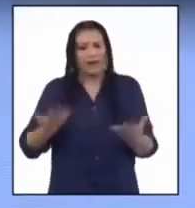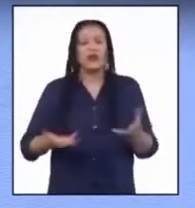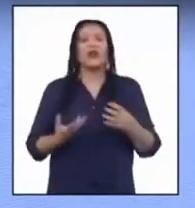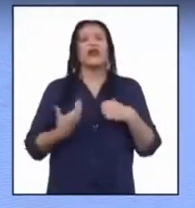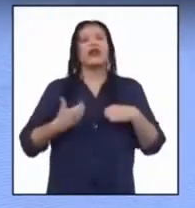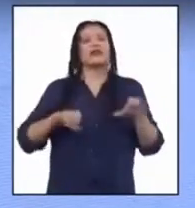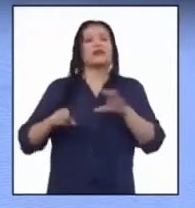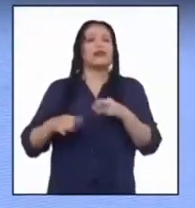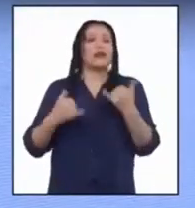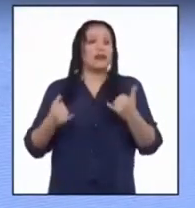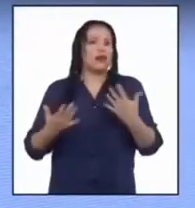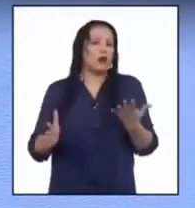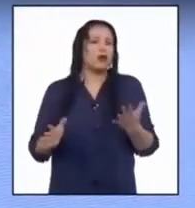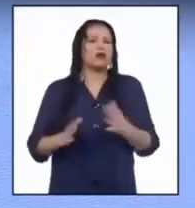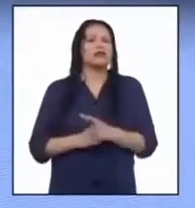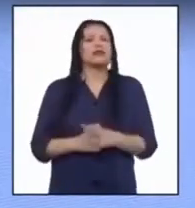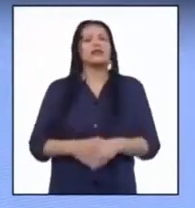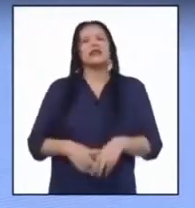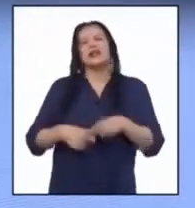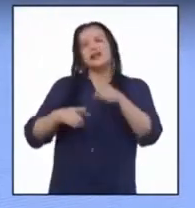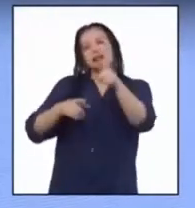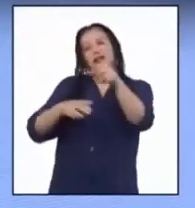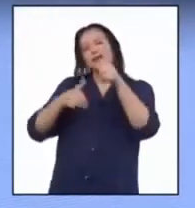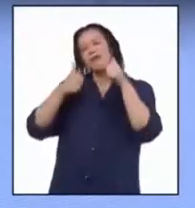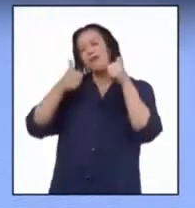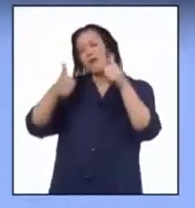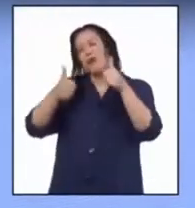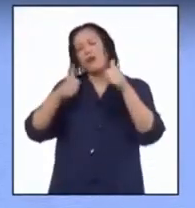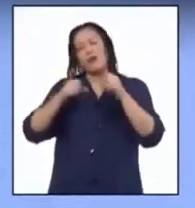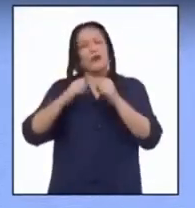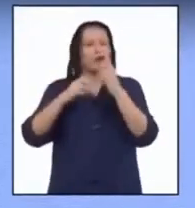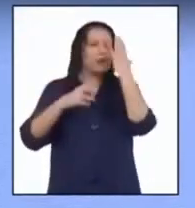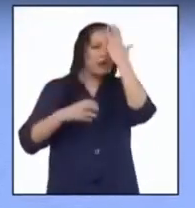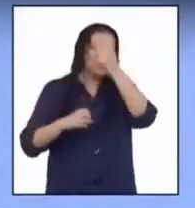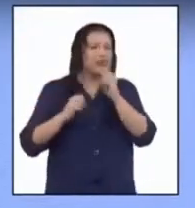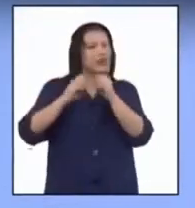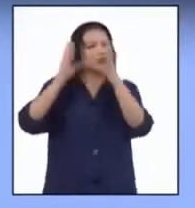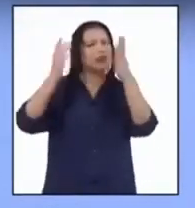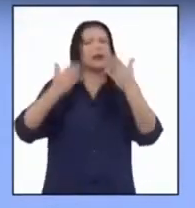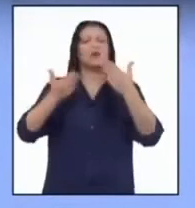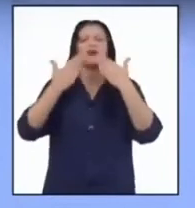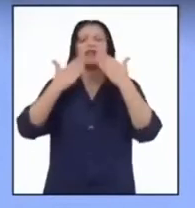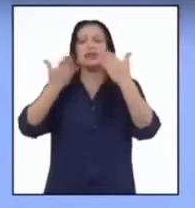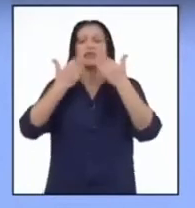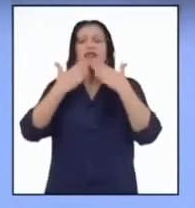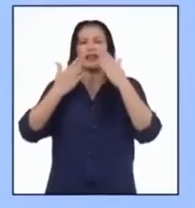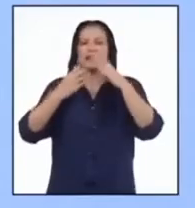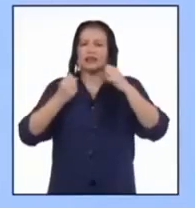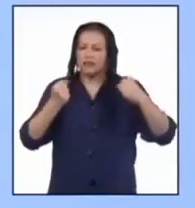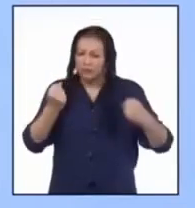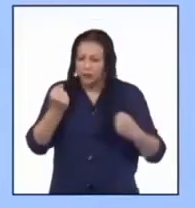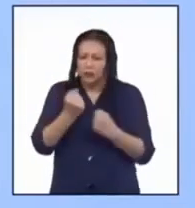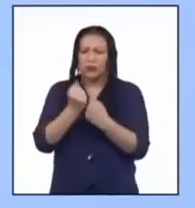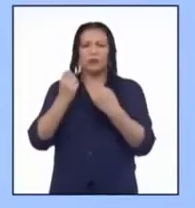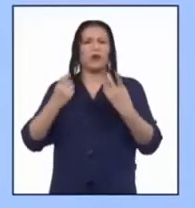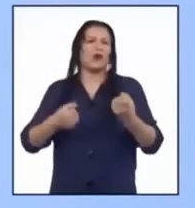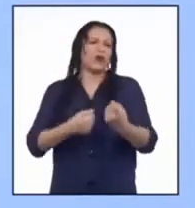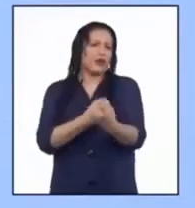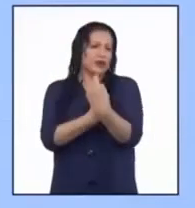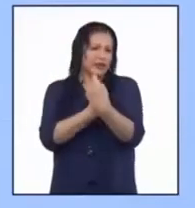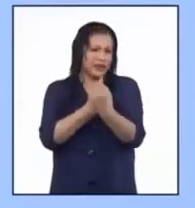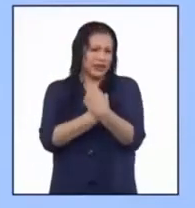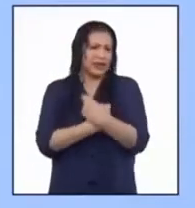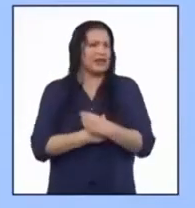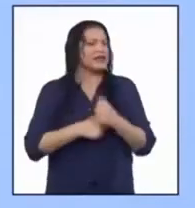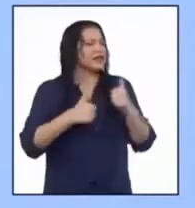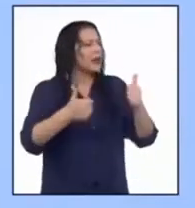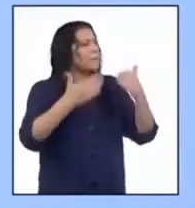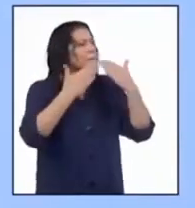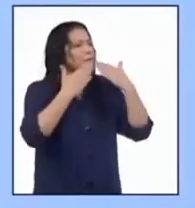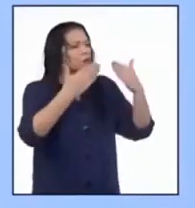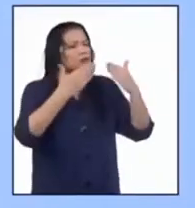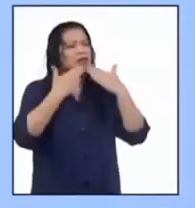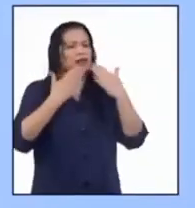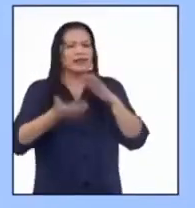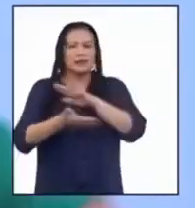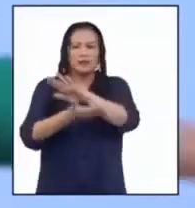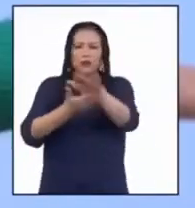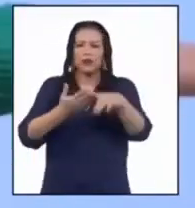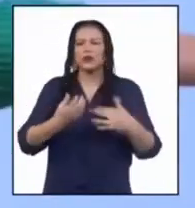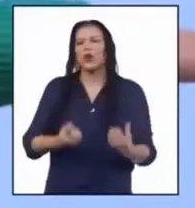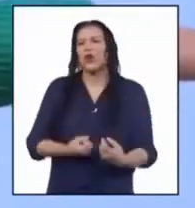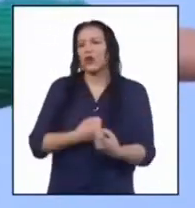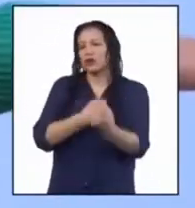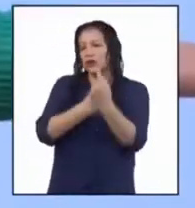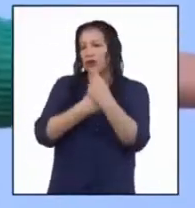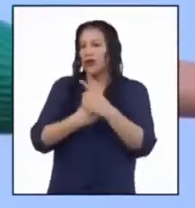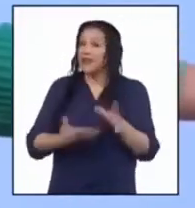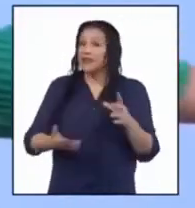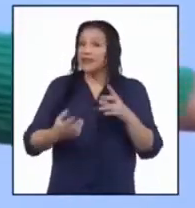hoy. Que siga teniendo un lindo día, profesora, y muchas gracias por su gran aporte. Así es, profesora, muchísimas gracias y